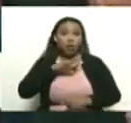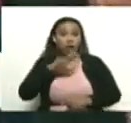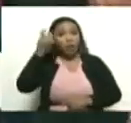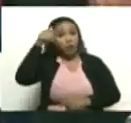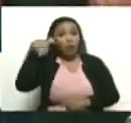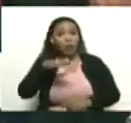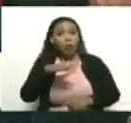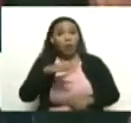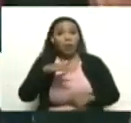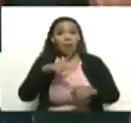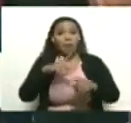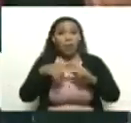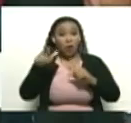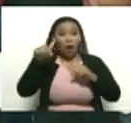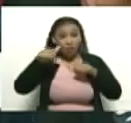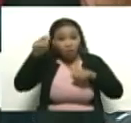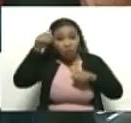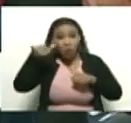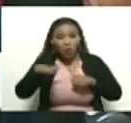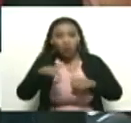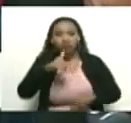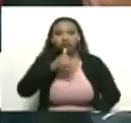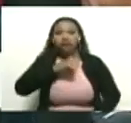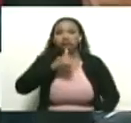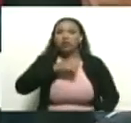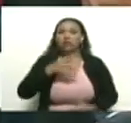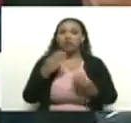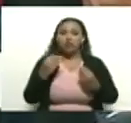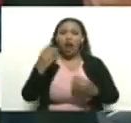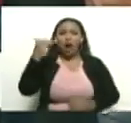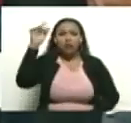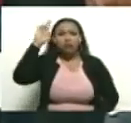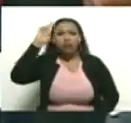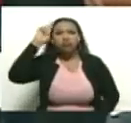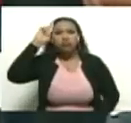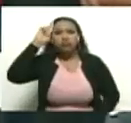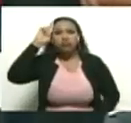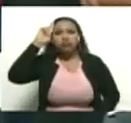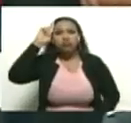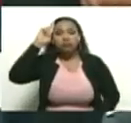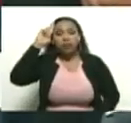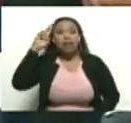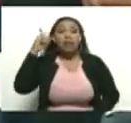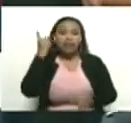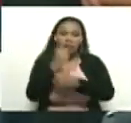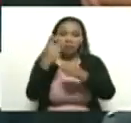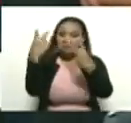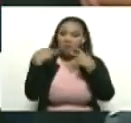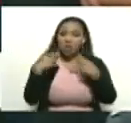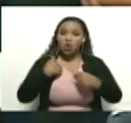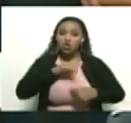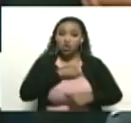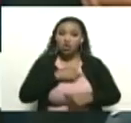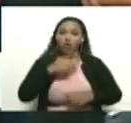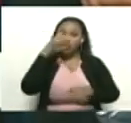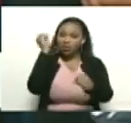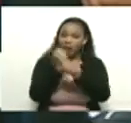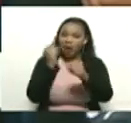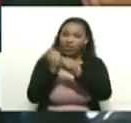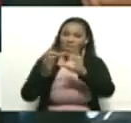solo por resistir, tiene la razón. Tiene la razón. Entonces que nos encuentren así unidos, hermanos y hermanas.